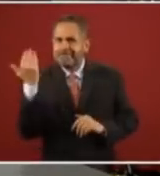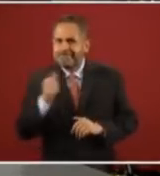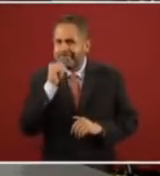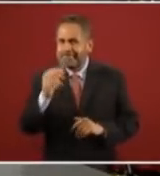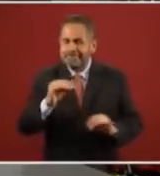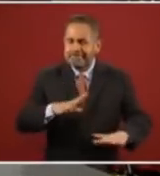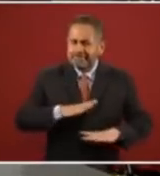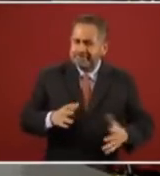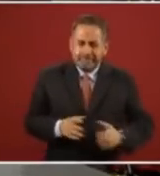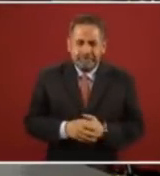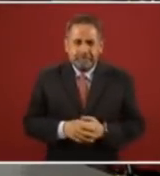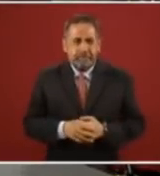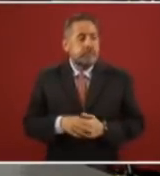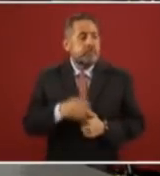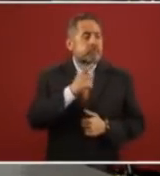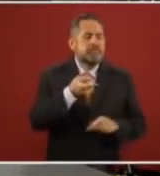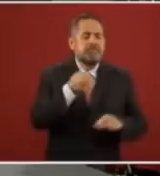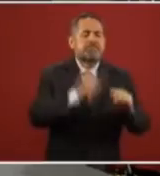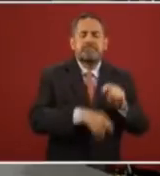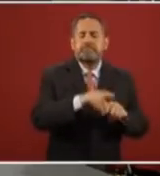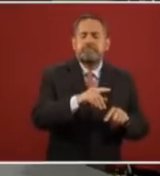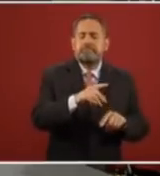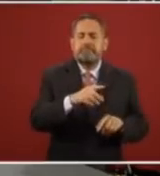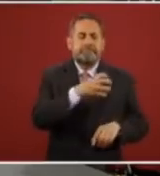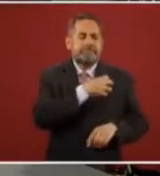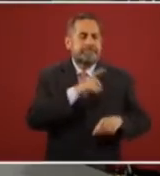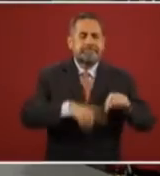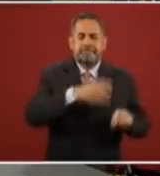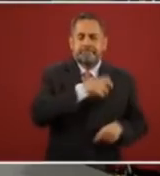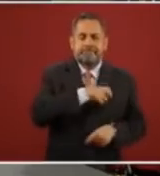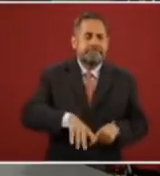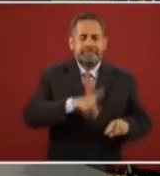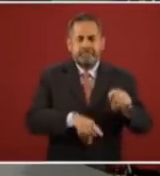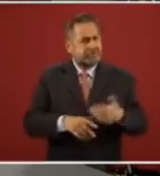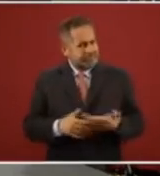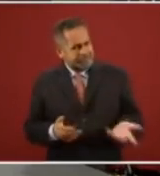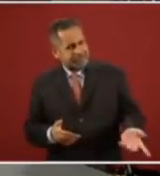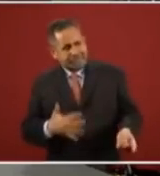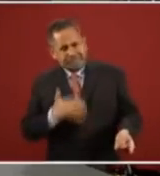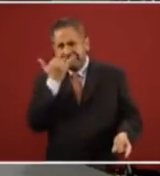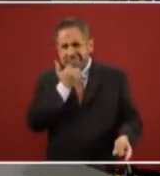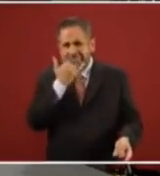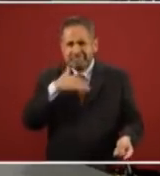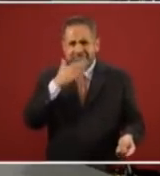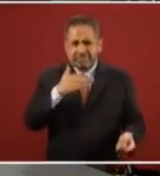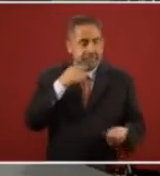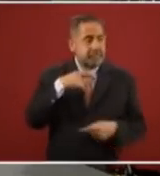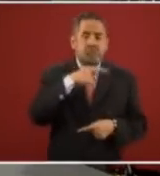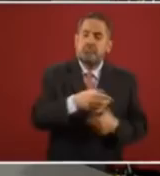Lamentablemente solamente le retiraron el cargo después de muchas cosas que hizo. Incluso guiaba con la